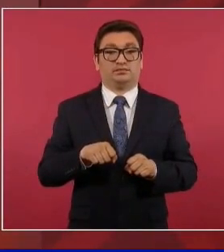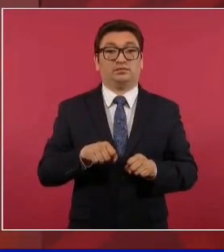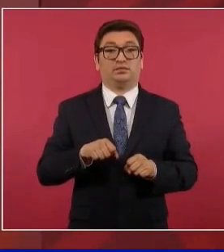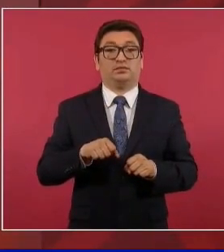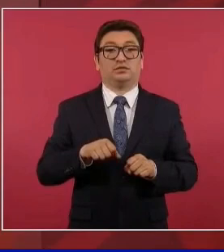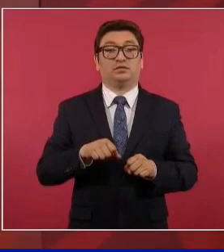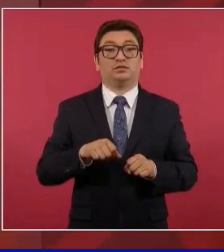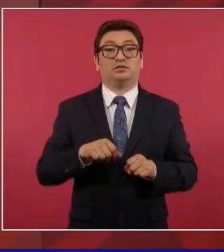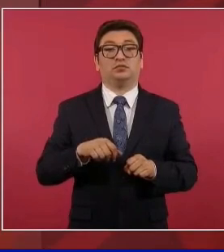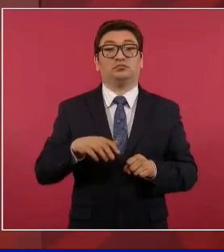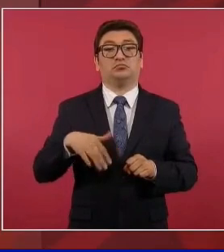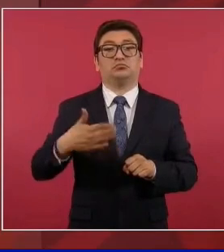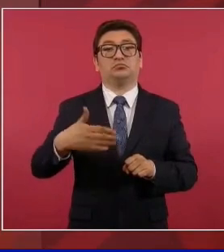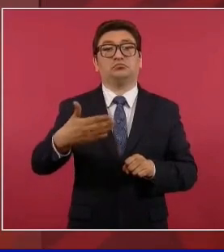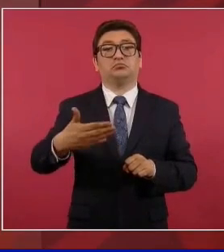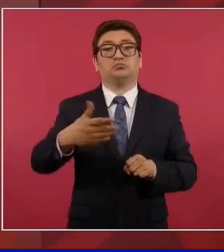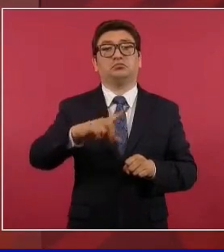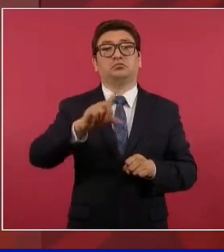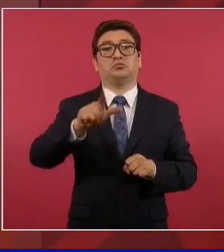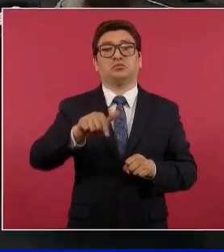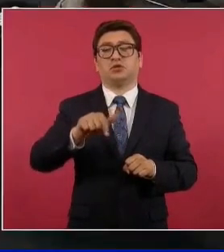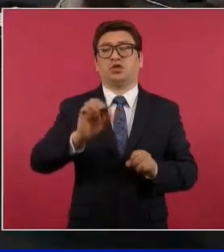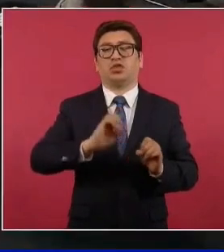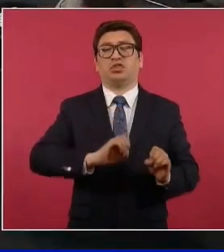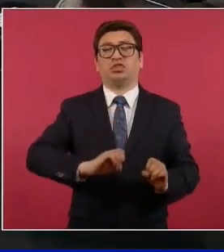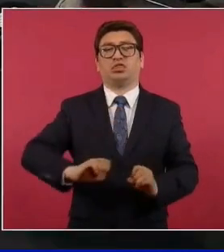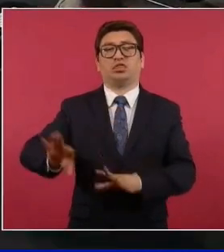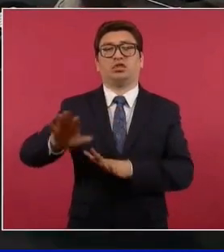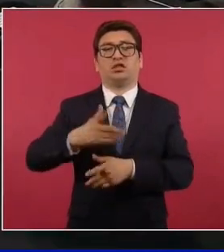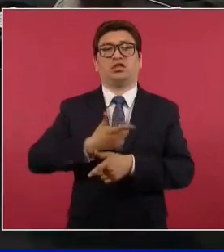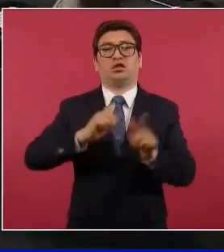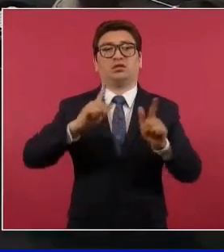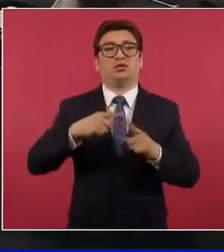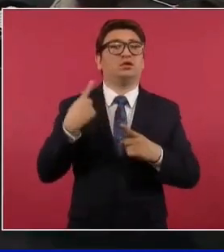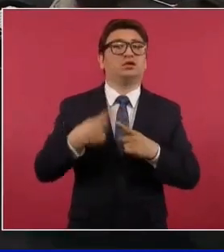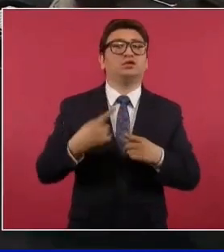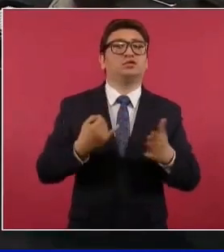y se le puede dejar en libertad. Un juez,